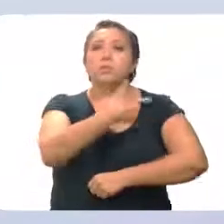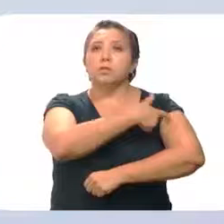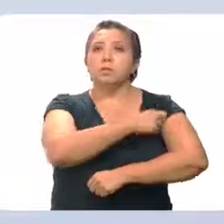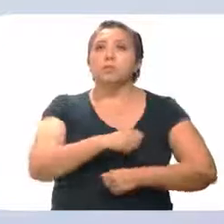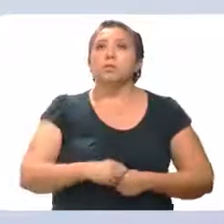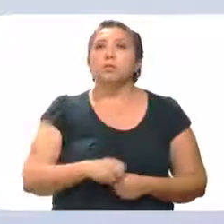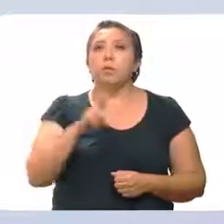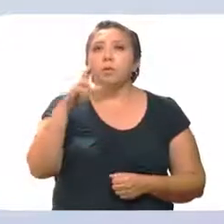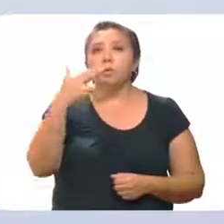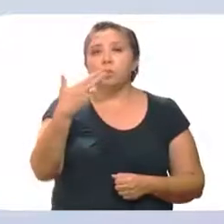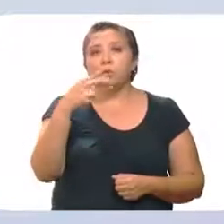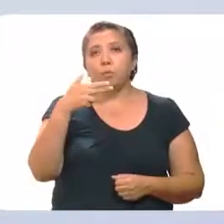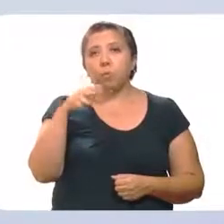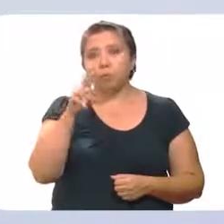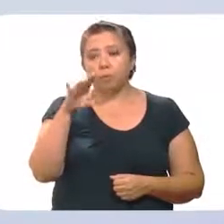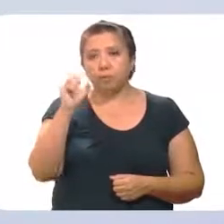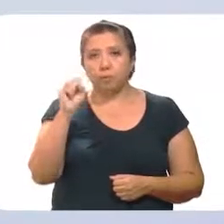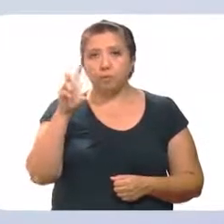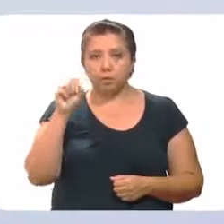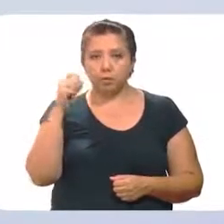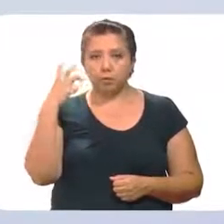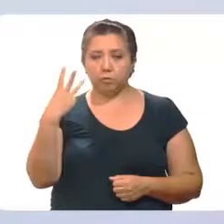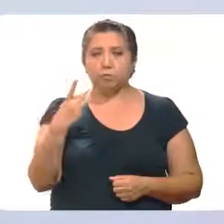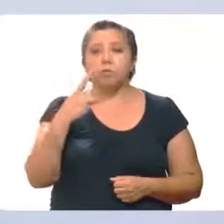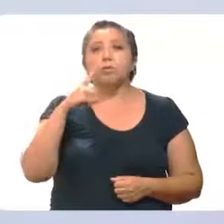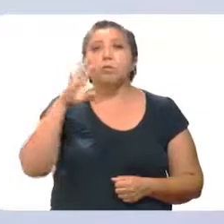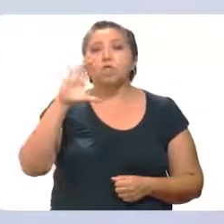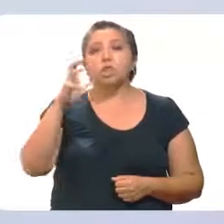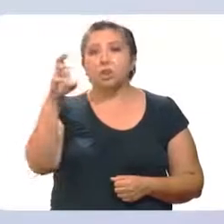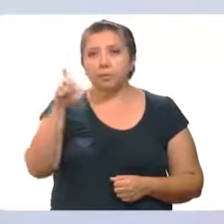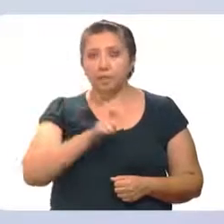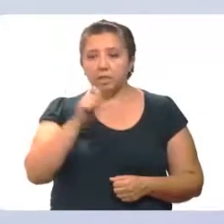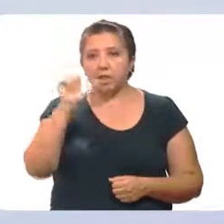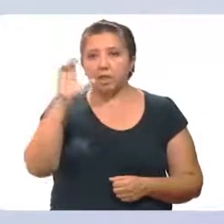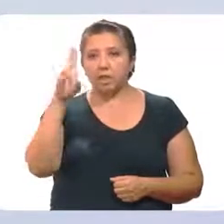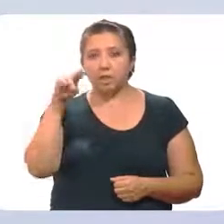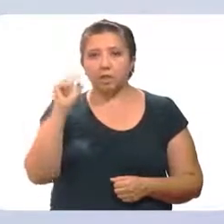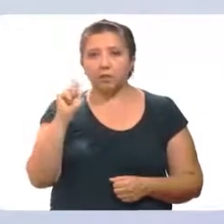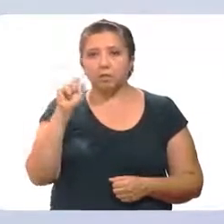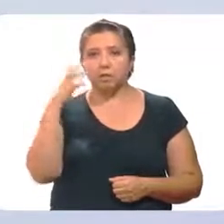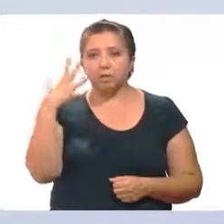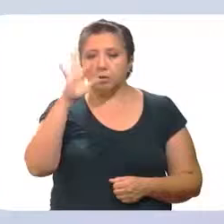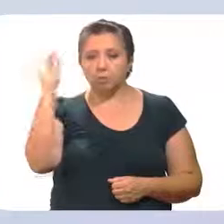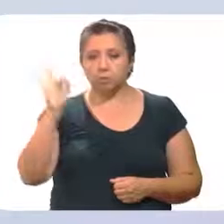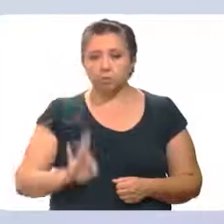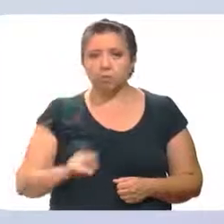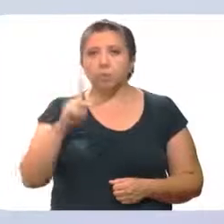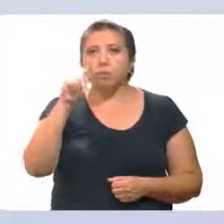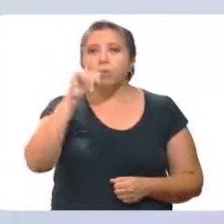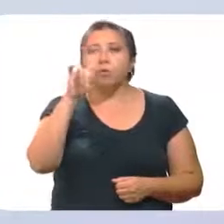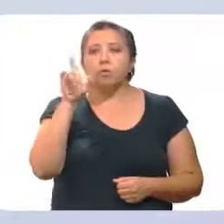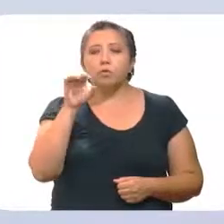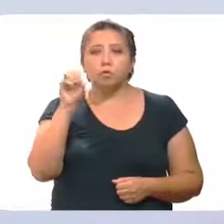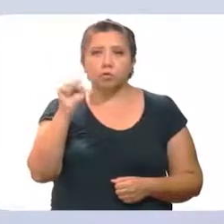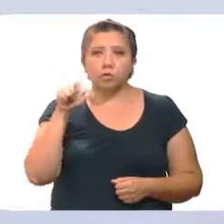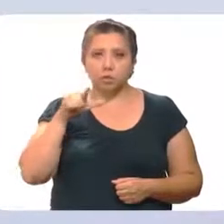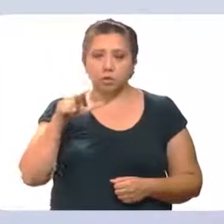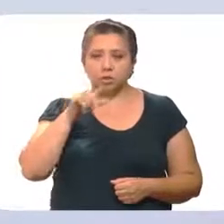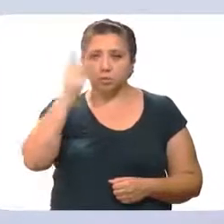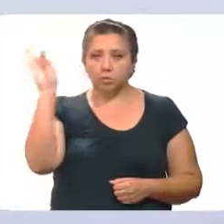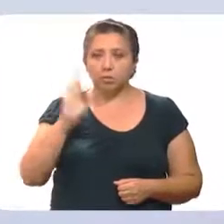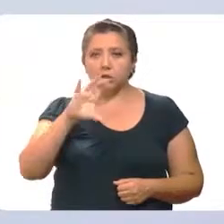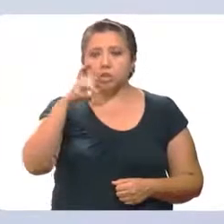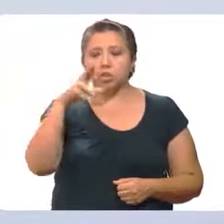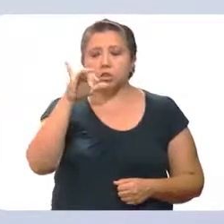recibidas. Junucma con 21%, Chemash 9%, Acanqué 25%, Buxots